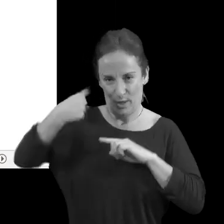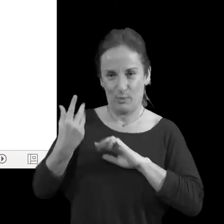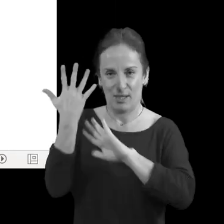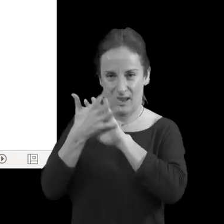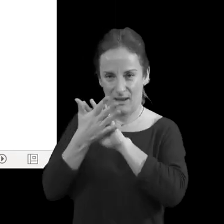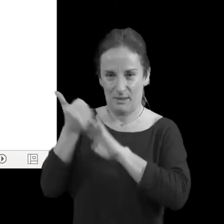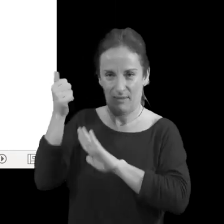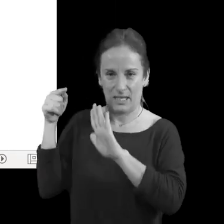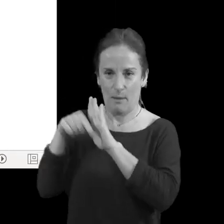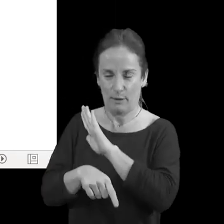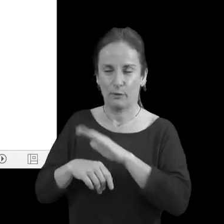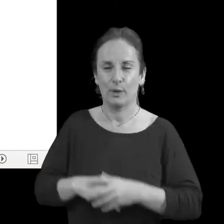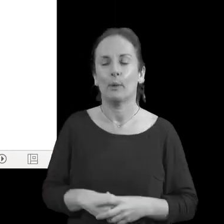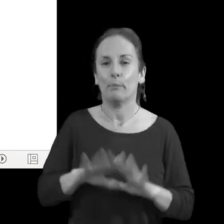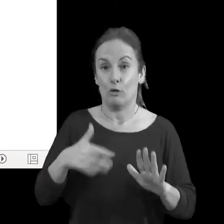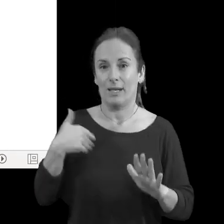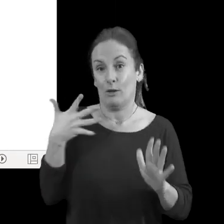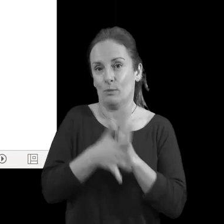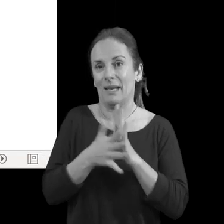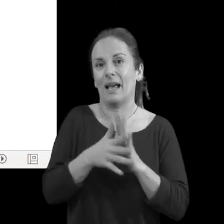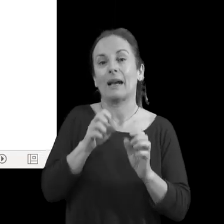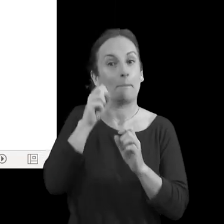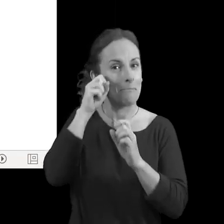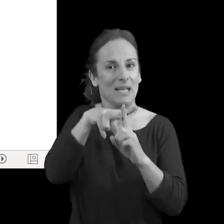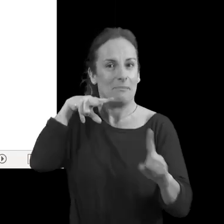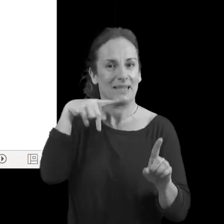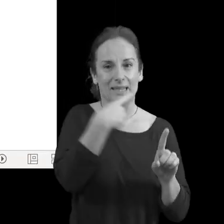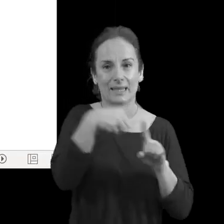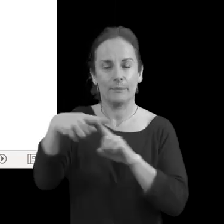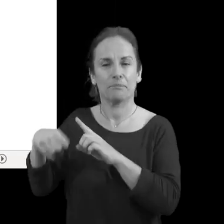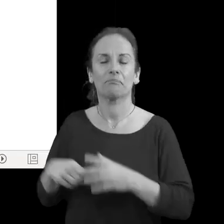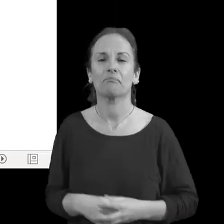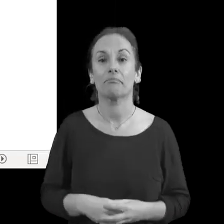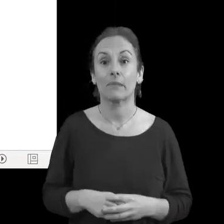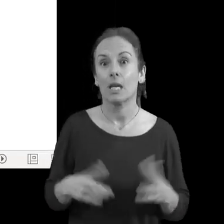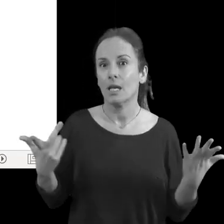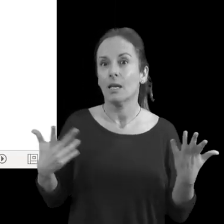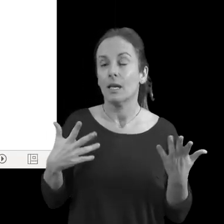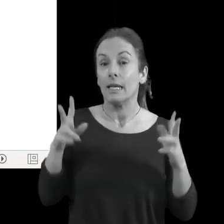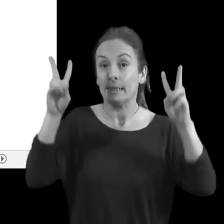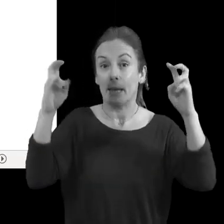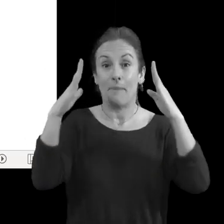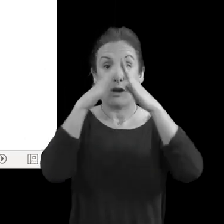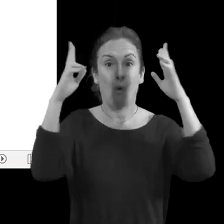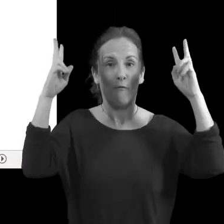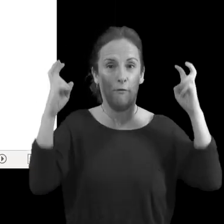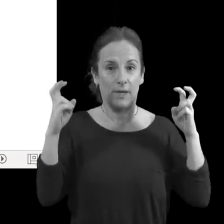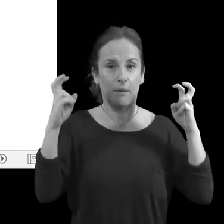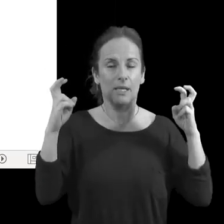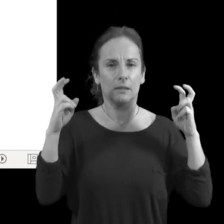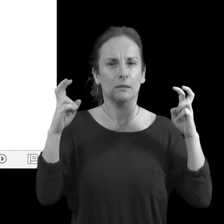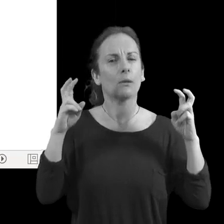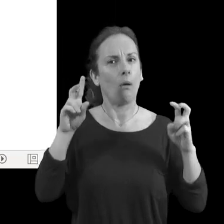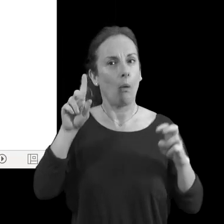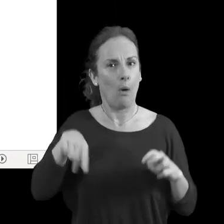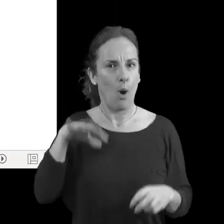las diferentes perspectivas, ¿no? Fijaos que cuando hablamos de confinamiento, también podríamos pensar que las mujeres en general hemos